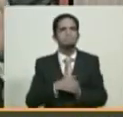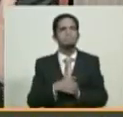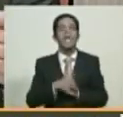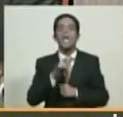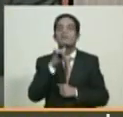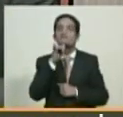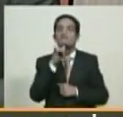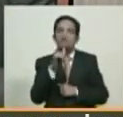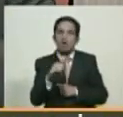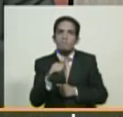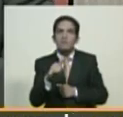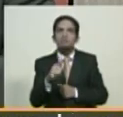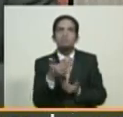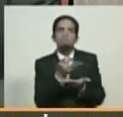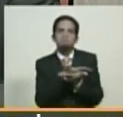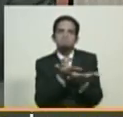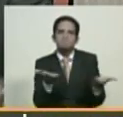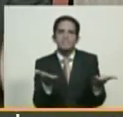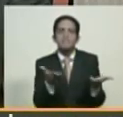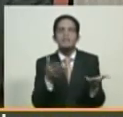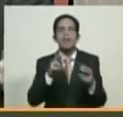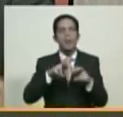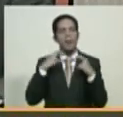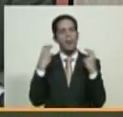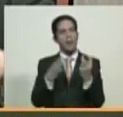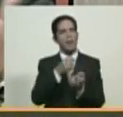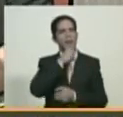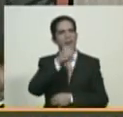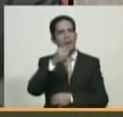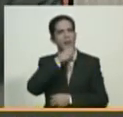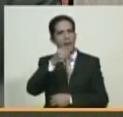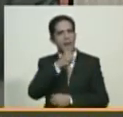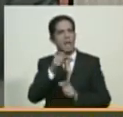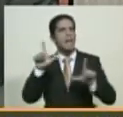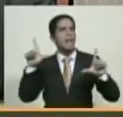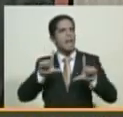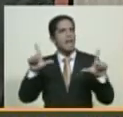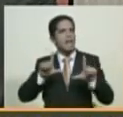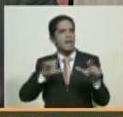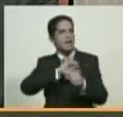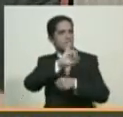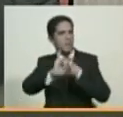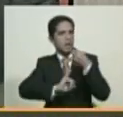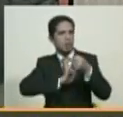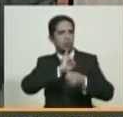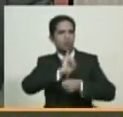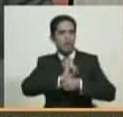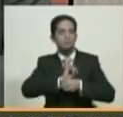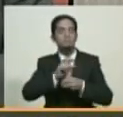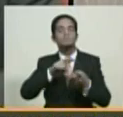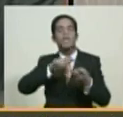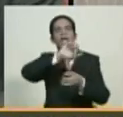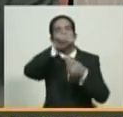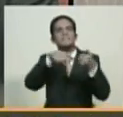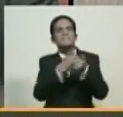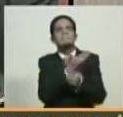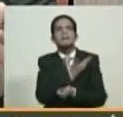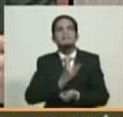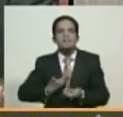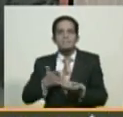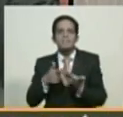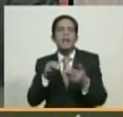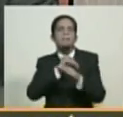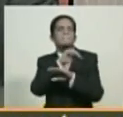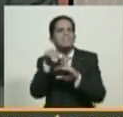información que dieron a conocer a través de una importante rueda de prensa, a través de los medios o participación de los medios internacionales, la vicepresidencia ejecutiva y el ministro del Poder Popular